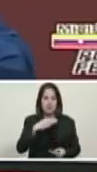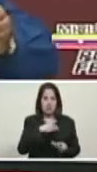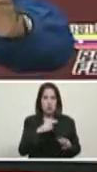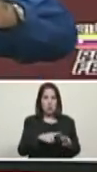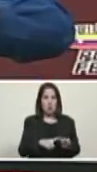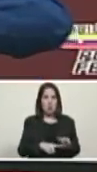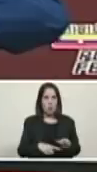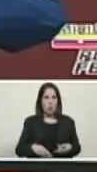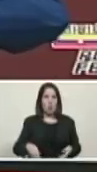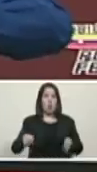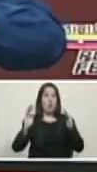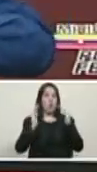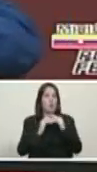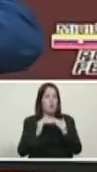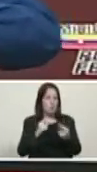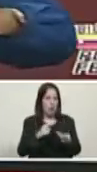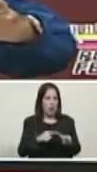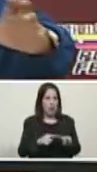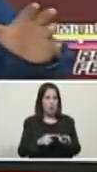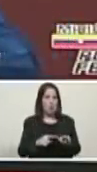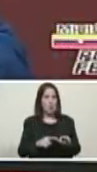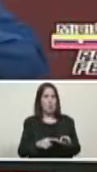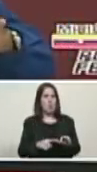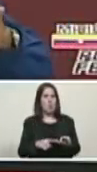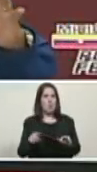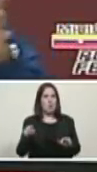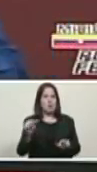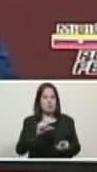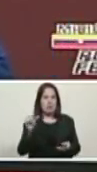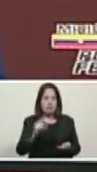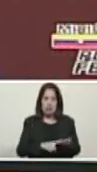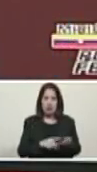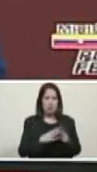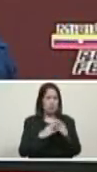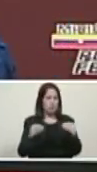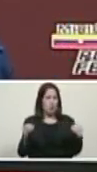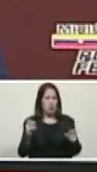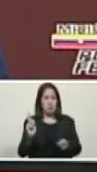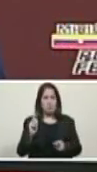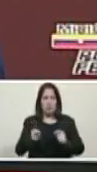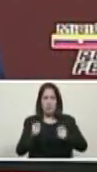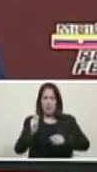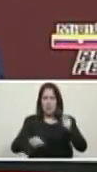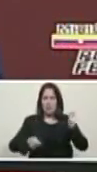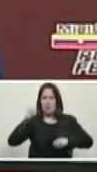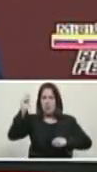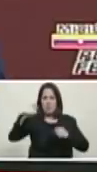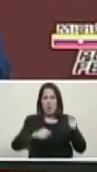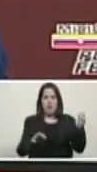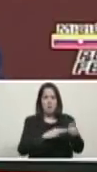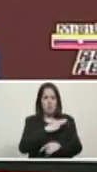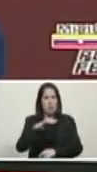sincero y hay tan cantantes orquestas de todo tipo recorriendo el país activado por eso le digo